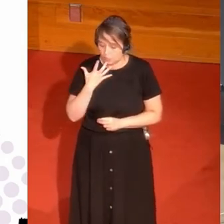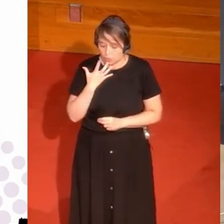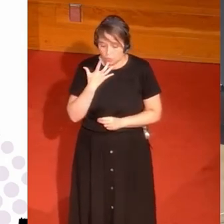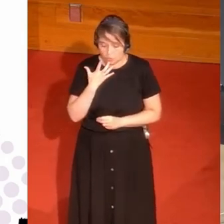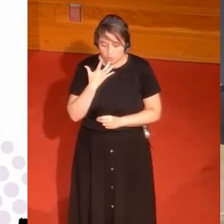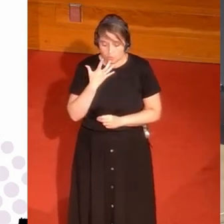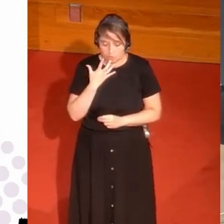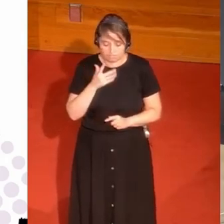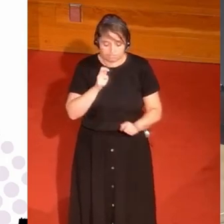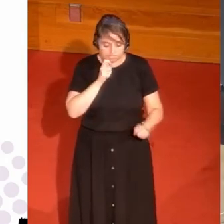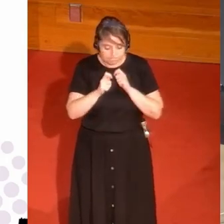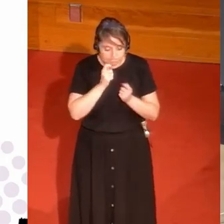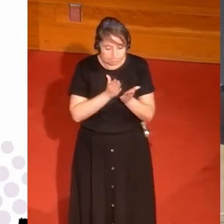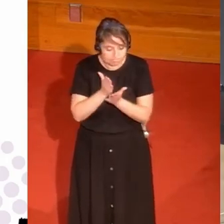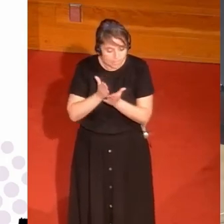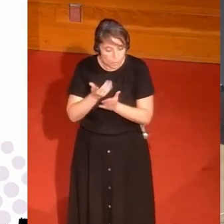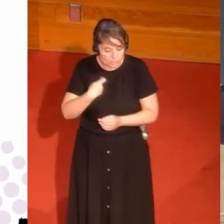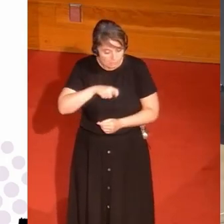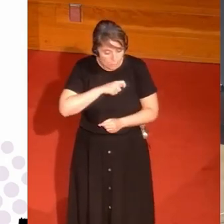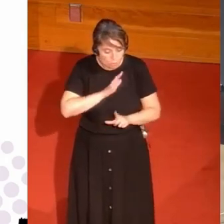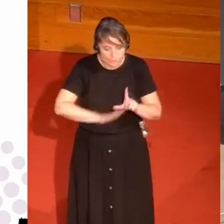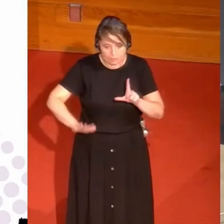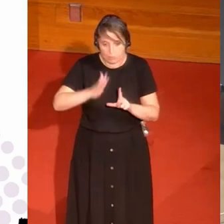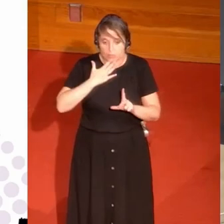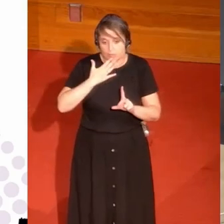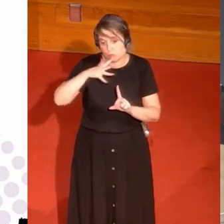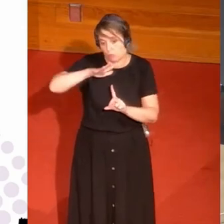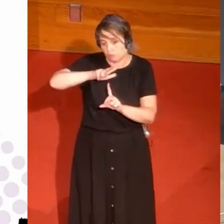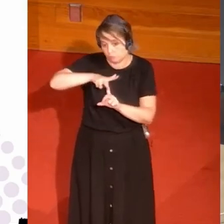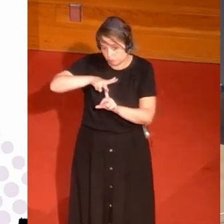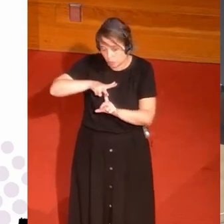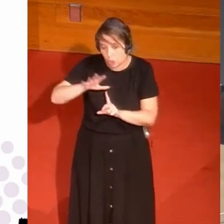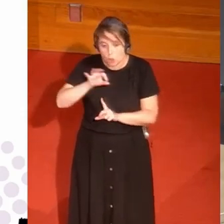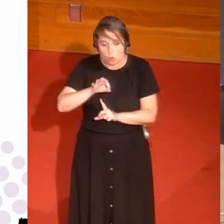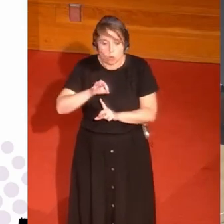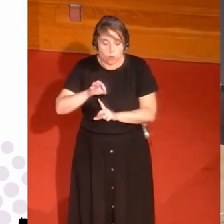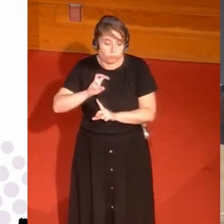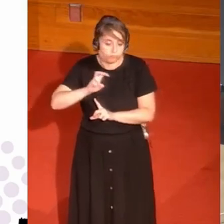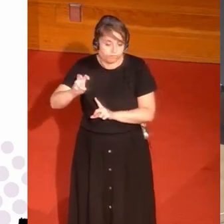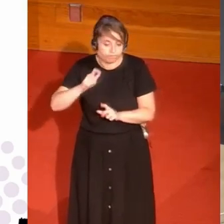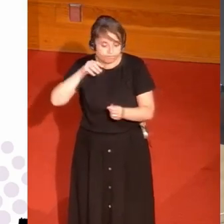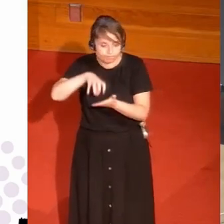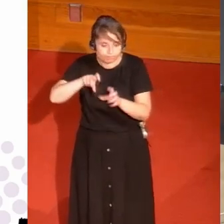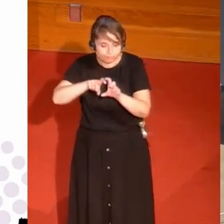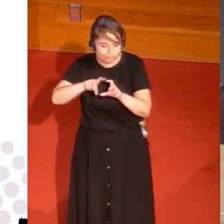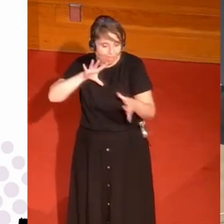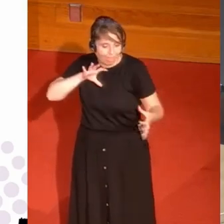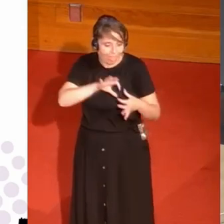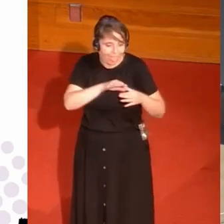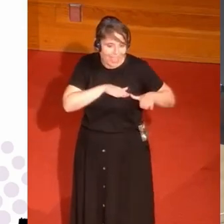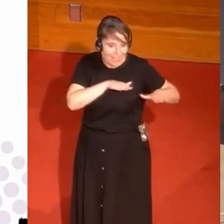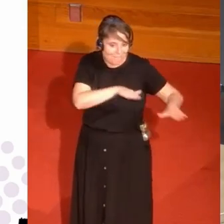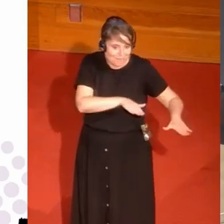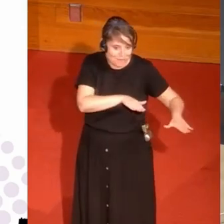medios españoles estatales por ejemplo televisión española o los medios de prisa pues se alinean precisamente con